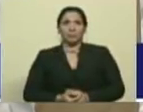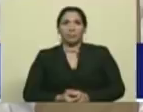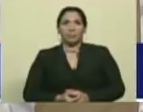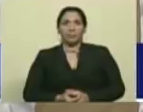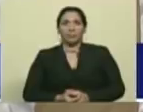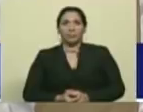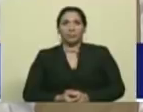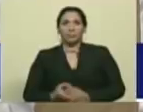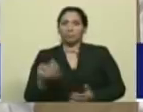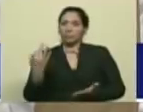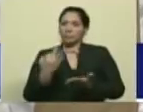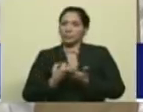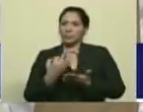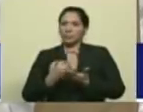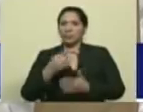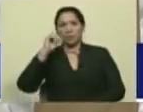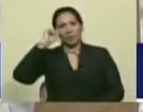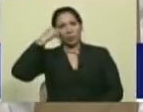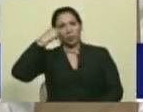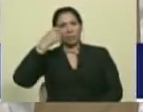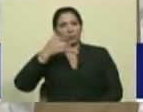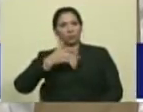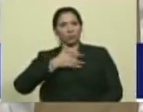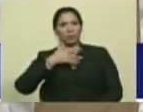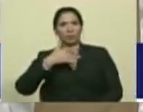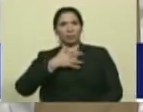siempre recordamos y sentimos